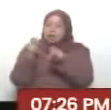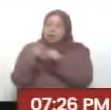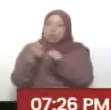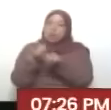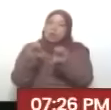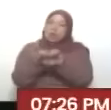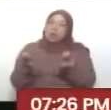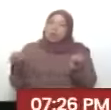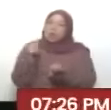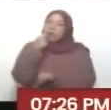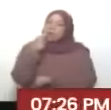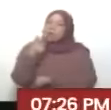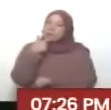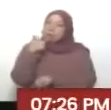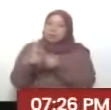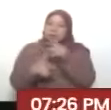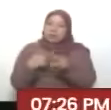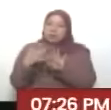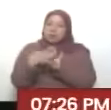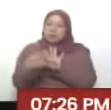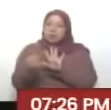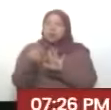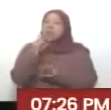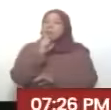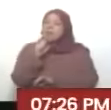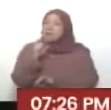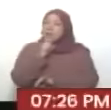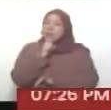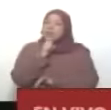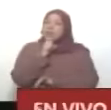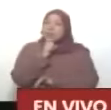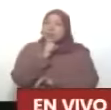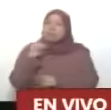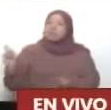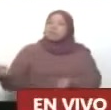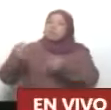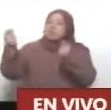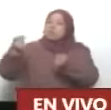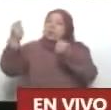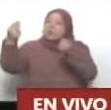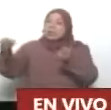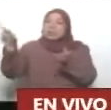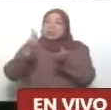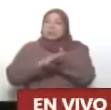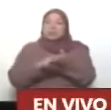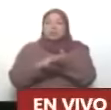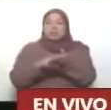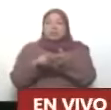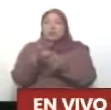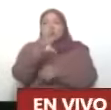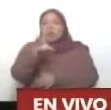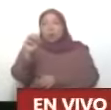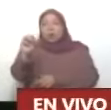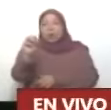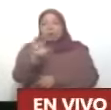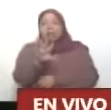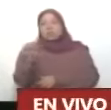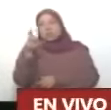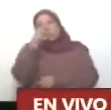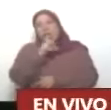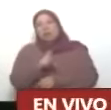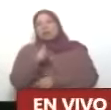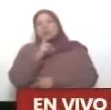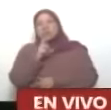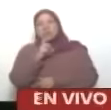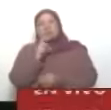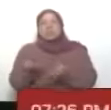educativa, hermosa, ejemplar. Es difícil que una campaña como esta se repita en 30, 40 años, es difícil. La